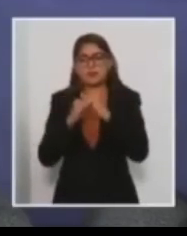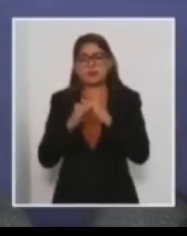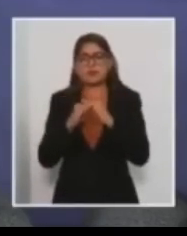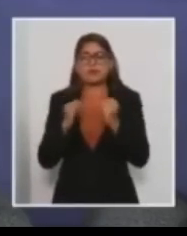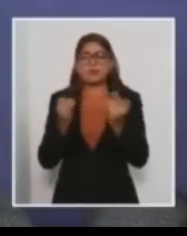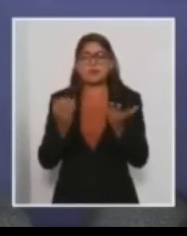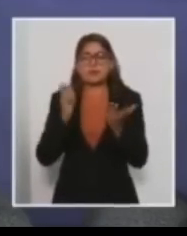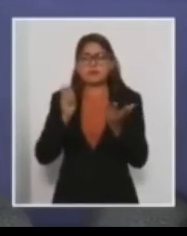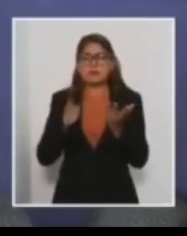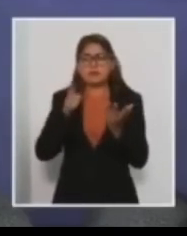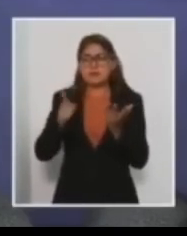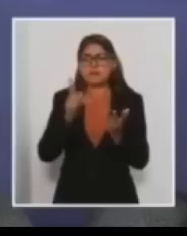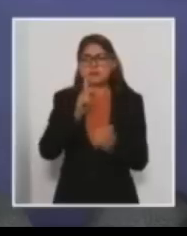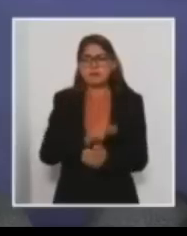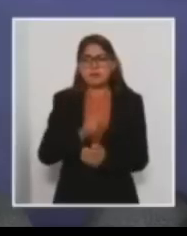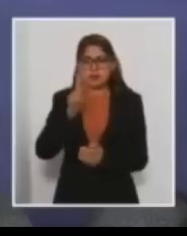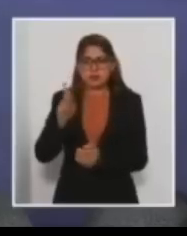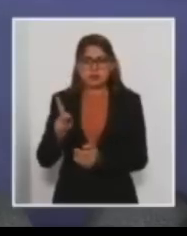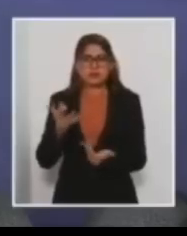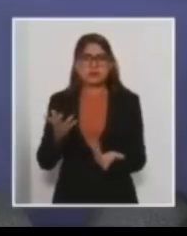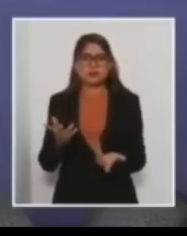son similares a un ser vivo.